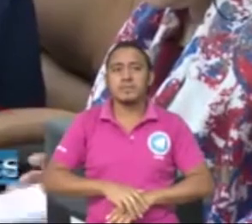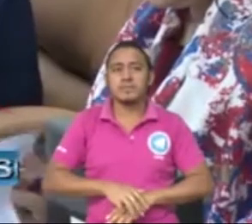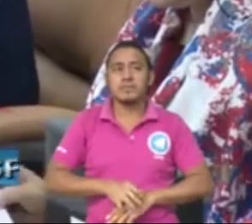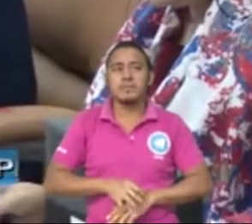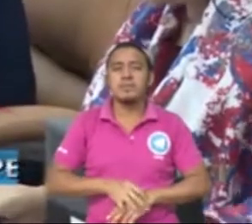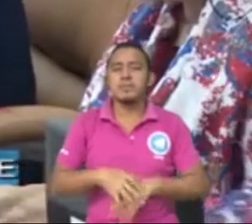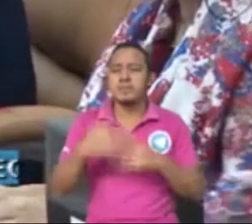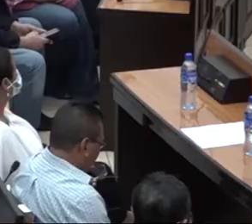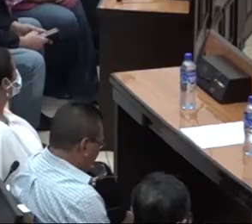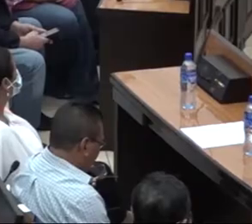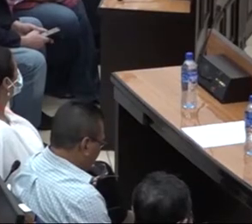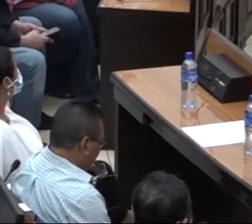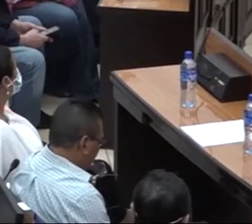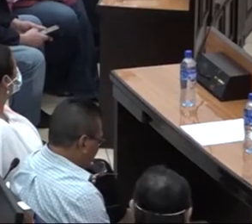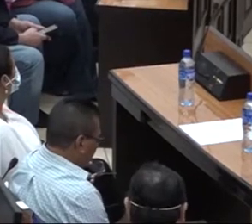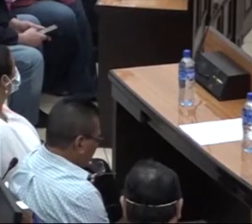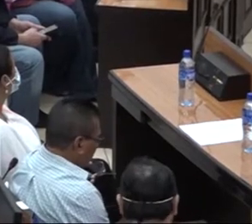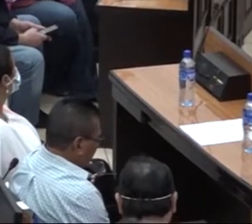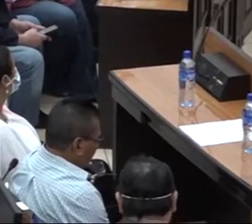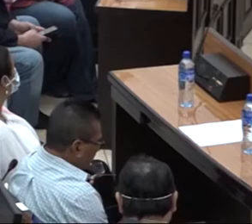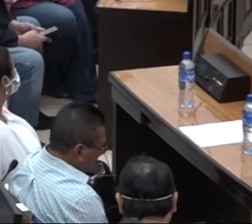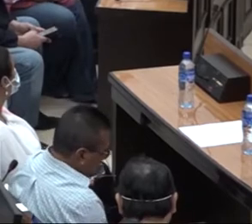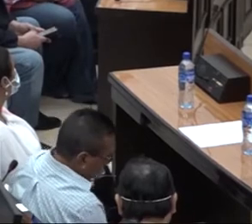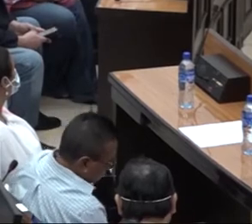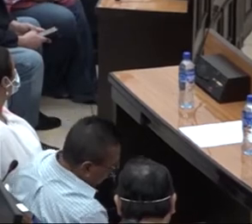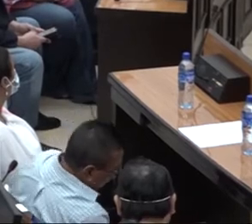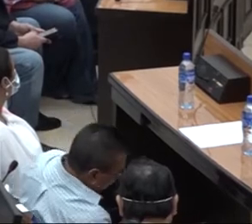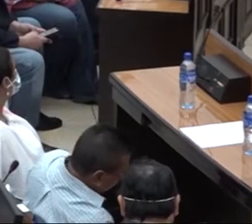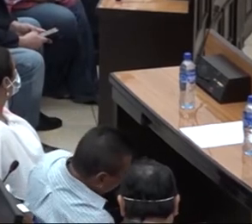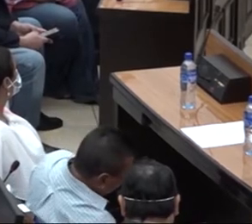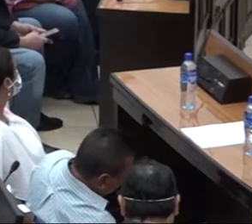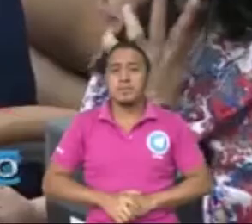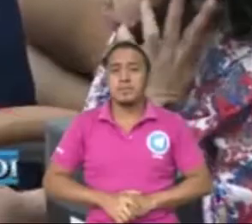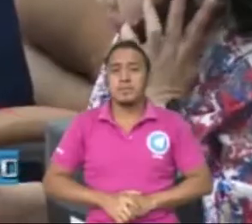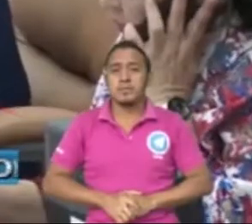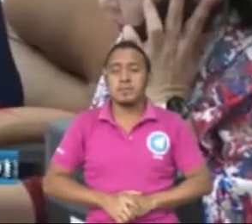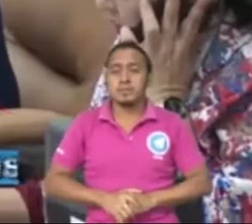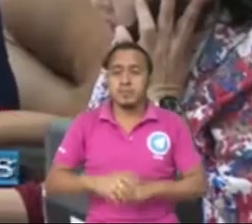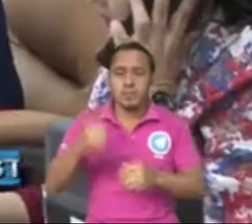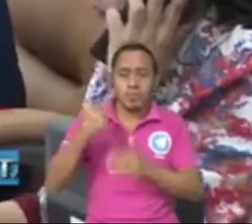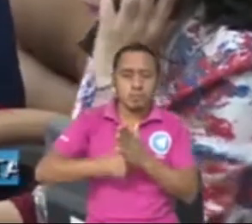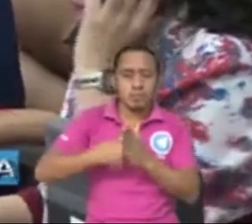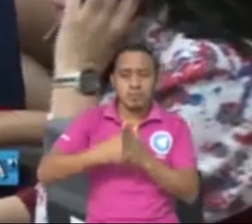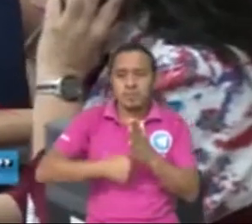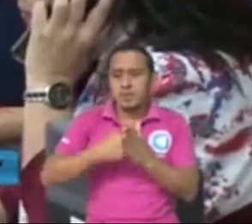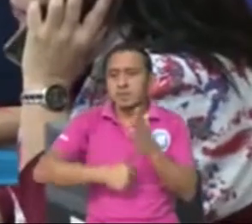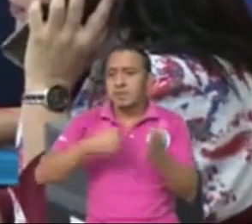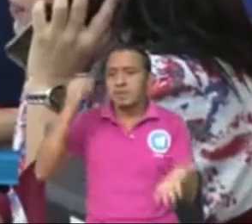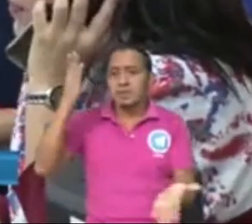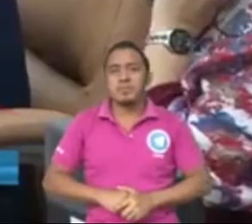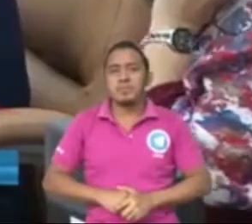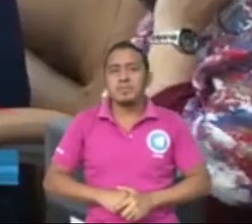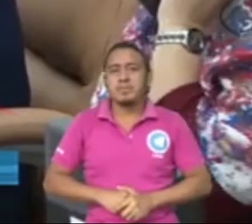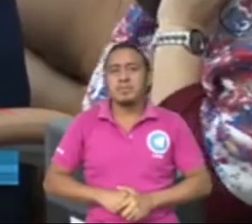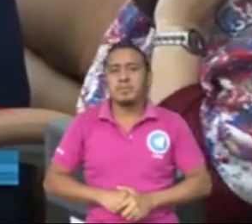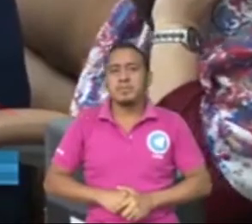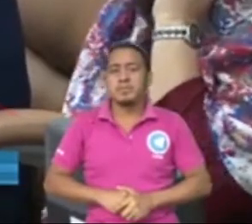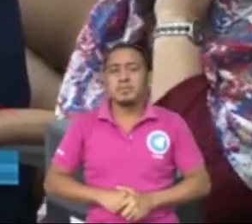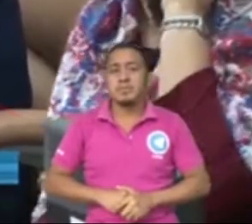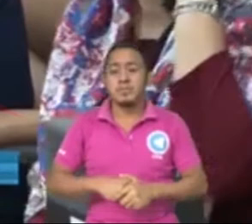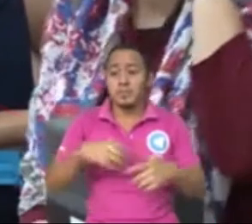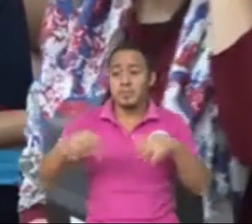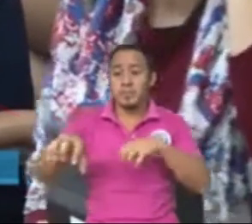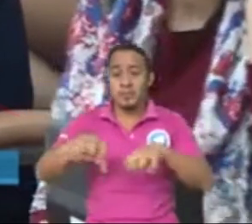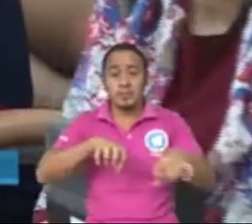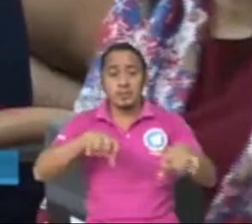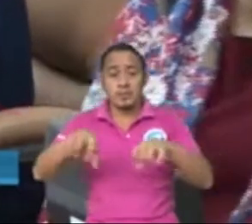Queremos reconocer el valor, la importancia, la fuerza decisiva que significa una